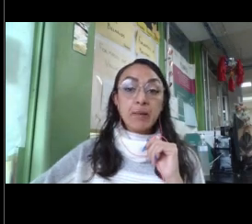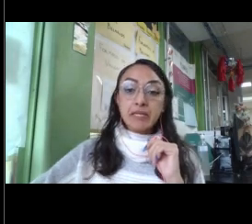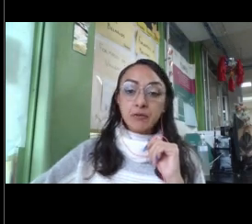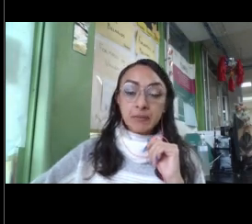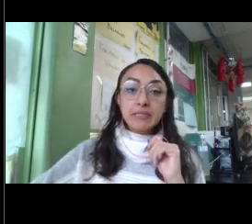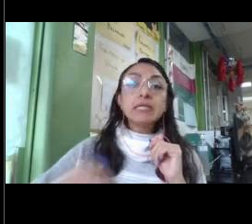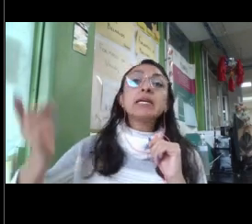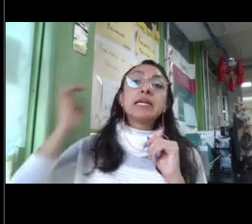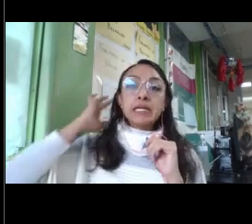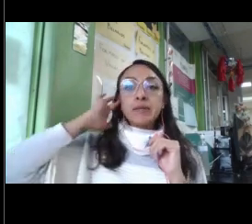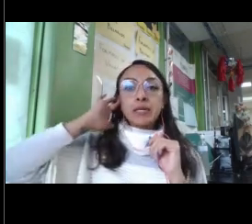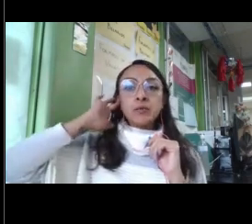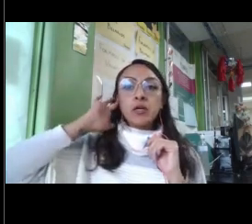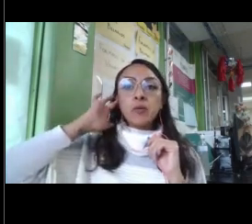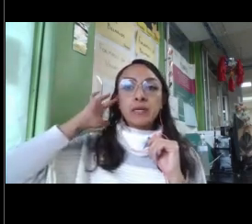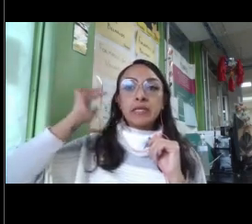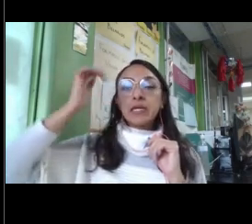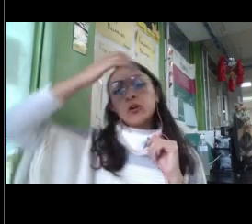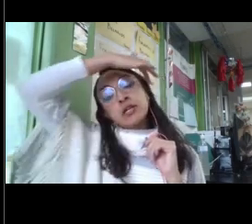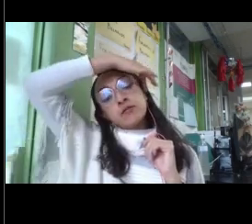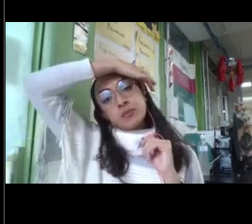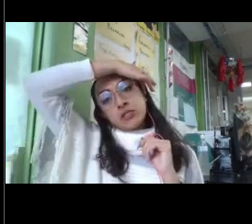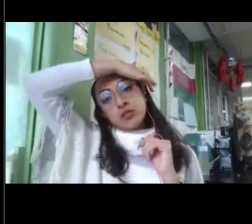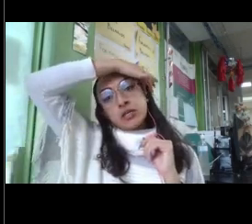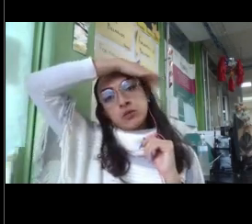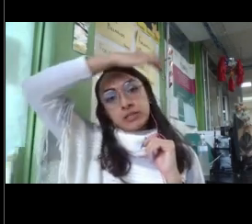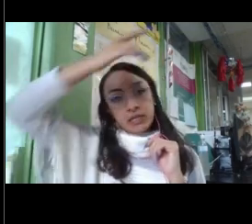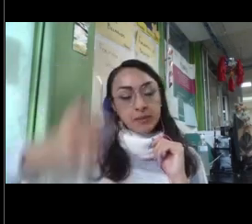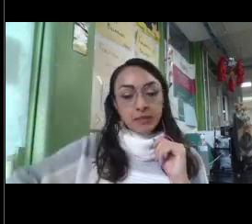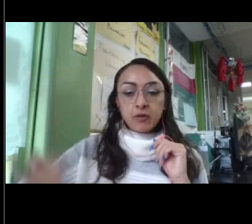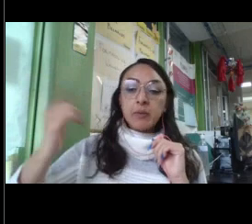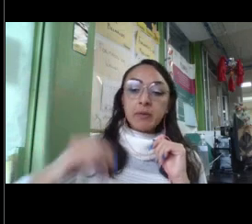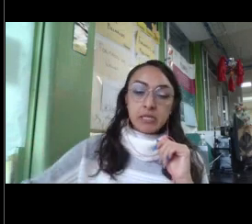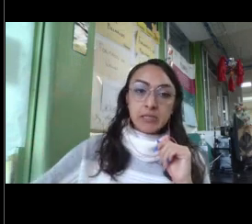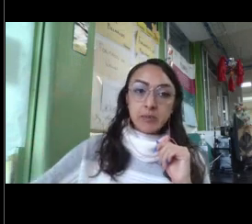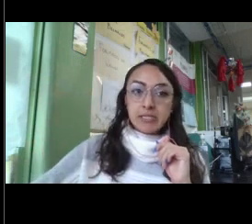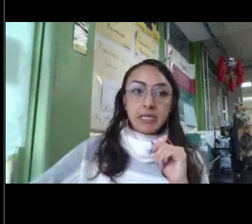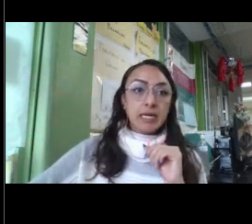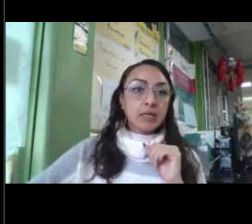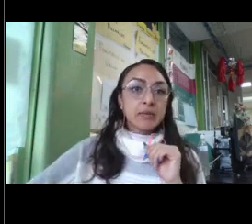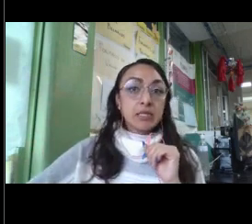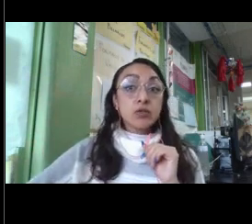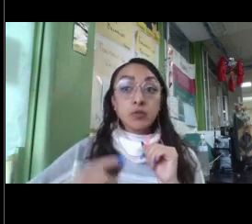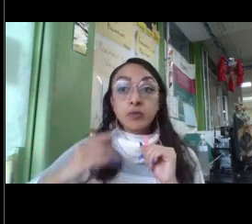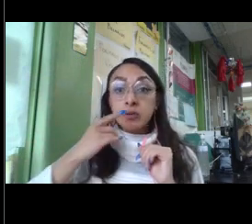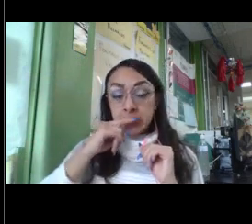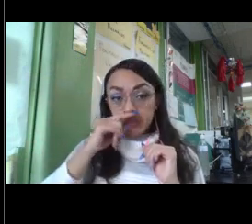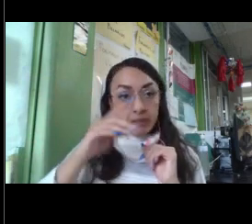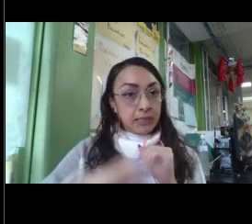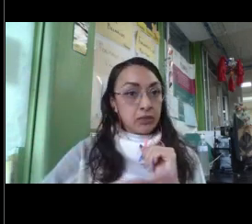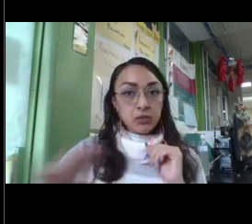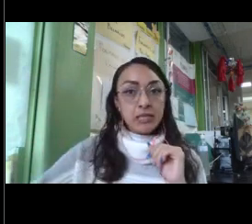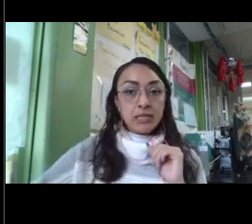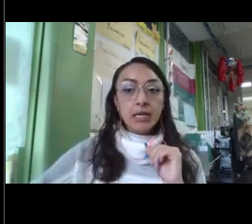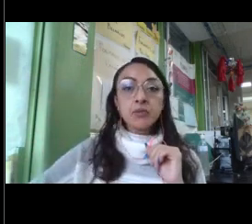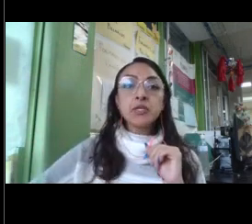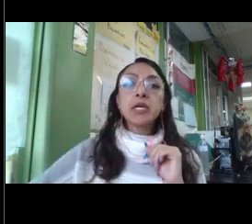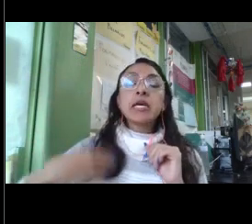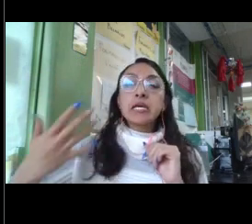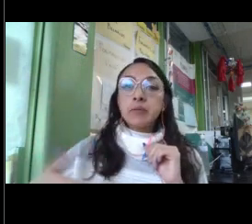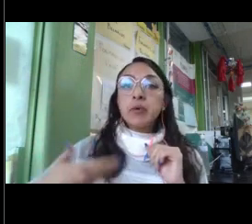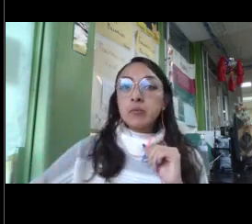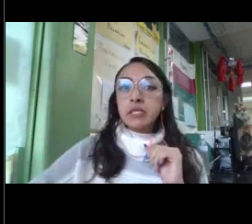en la plataforma y también les voy a compartir otra información que no está en la plataforma, pero se las voy a hacer llegar a través de los grupos de WhatsApp para que todos la